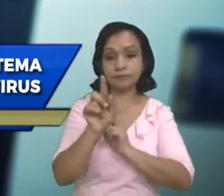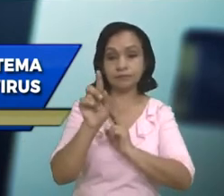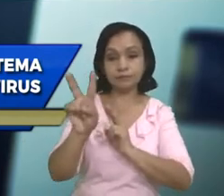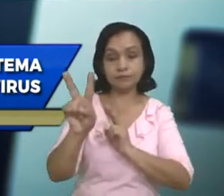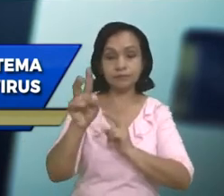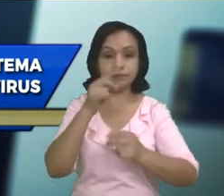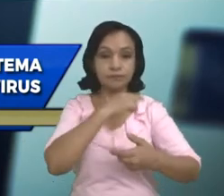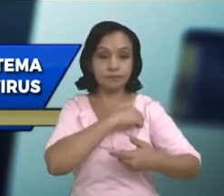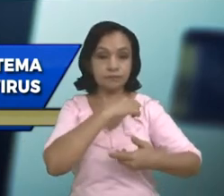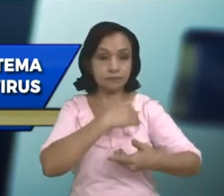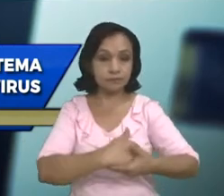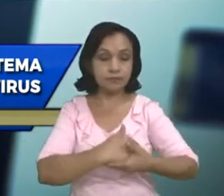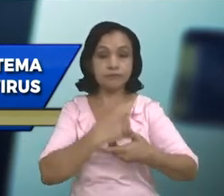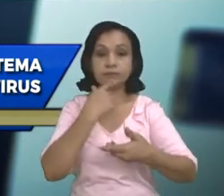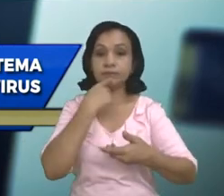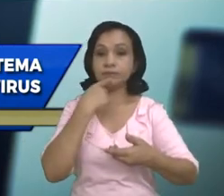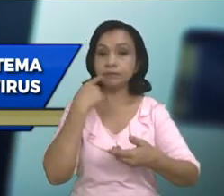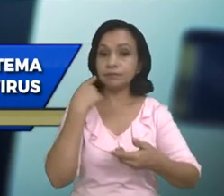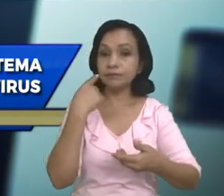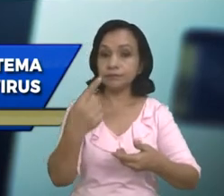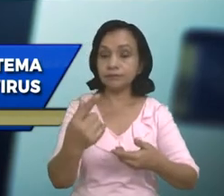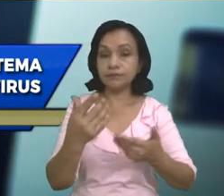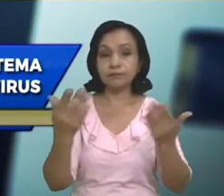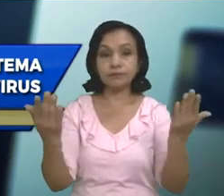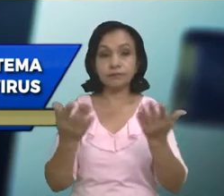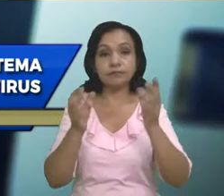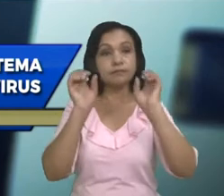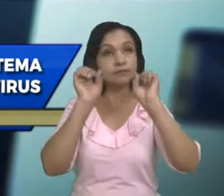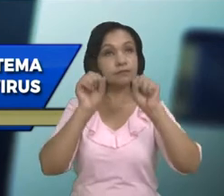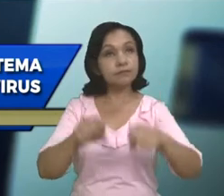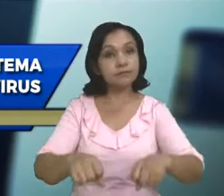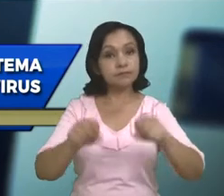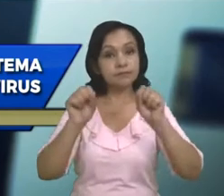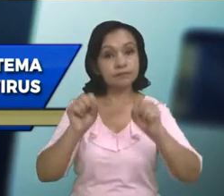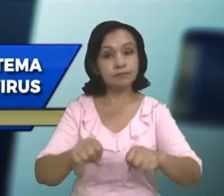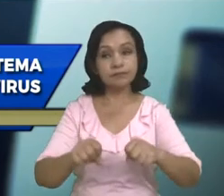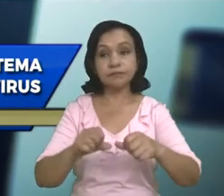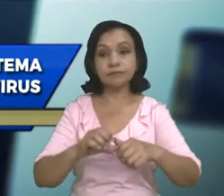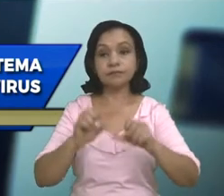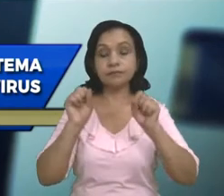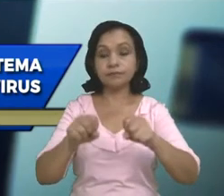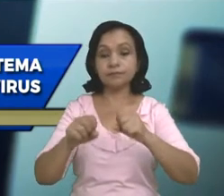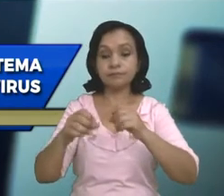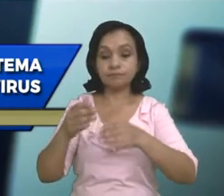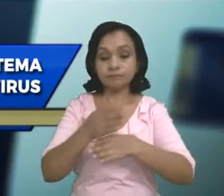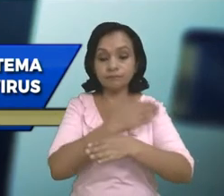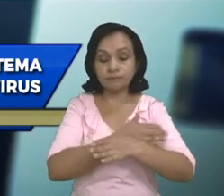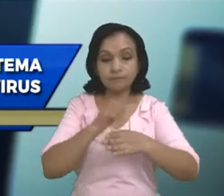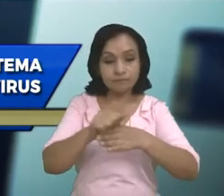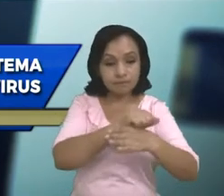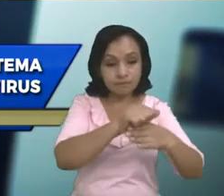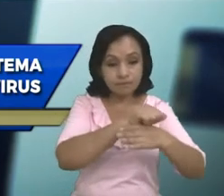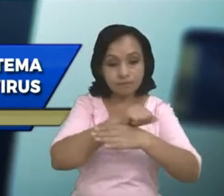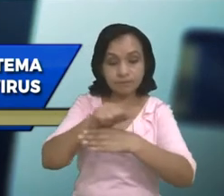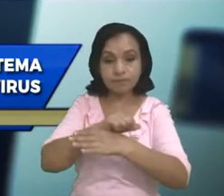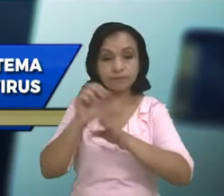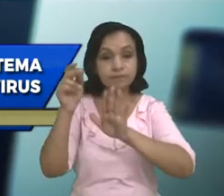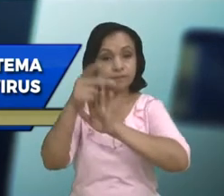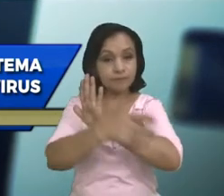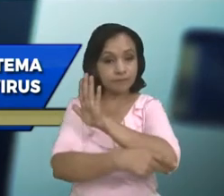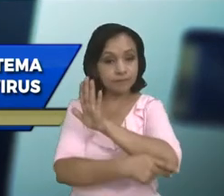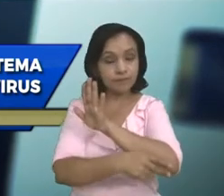donde se hizo la declaratoria para poder para prepararse y en